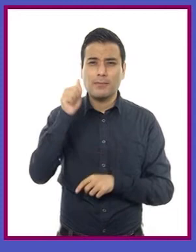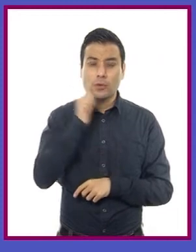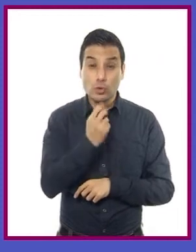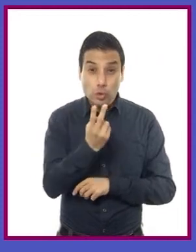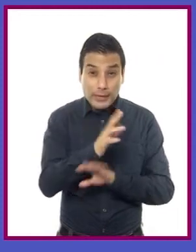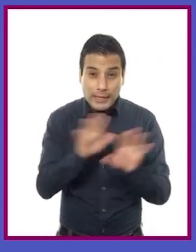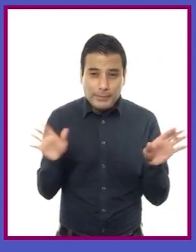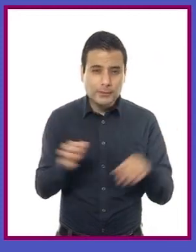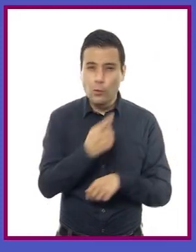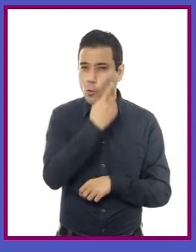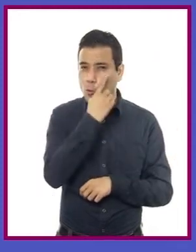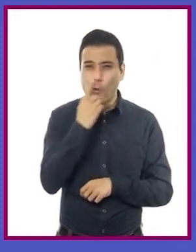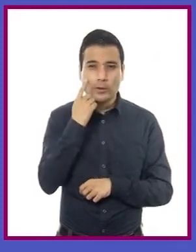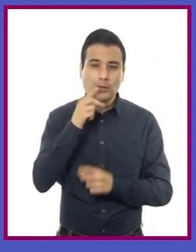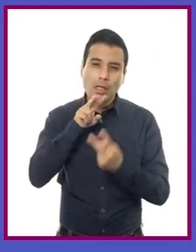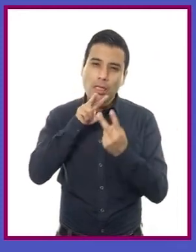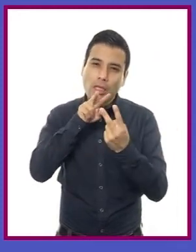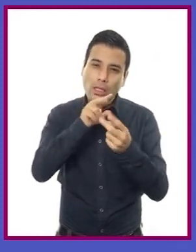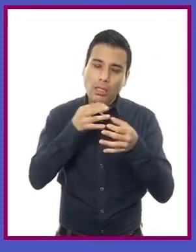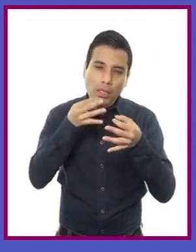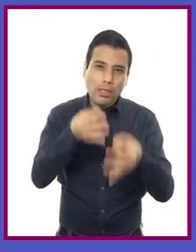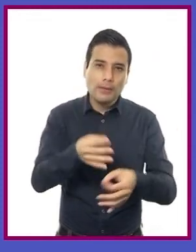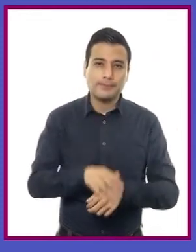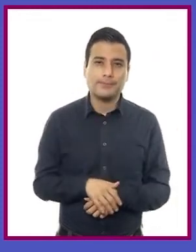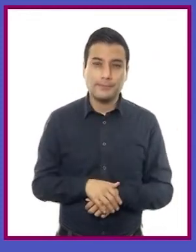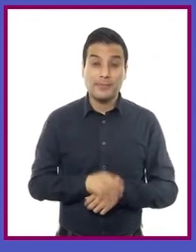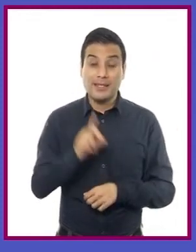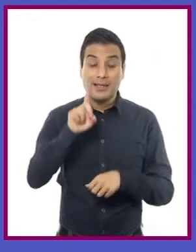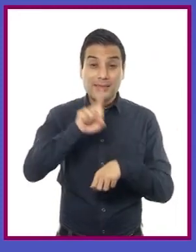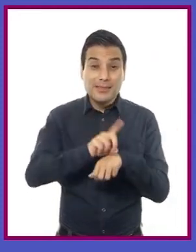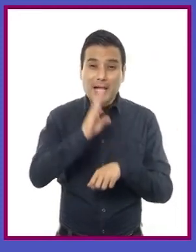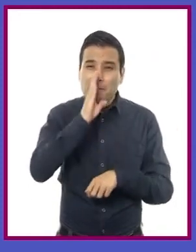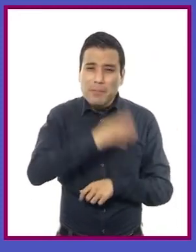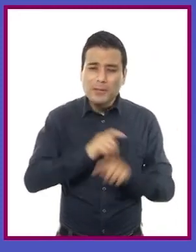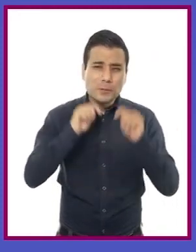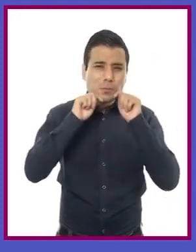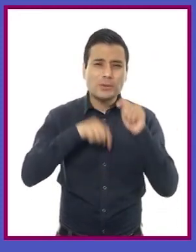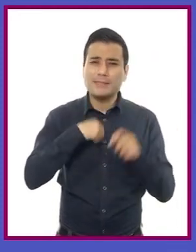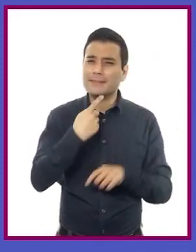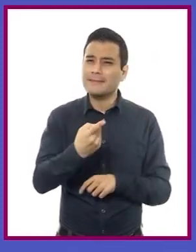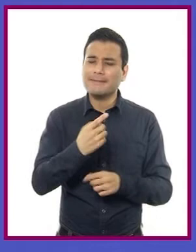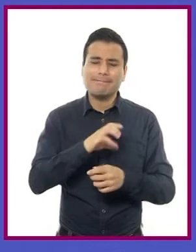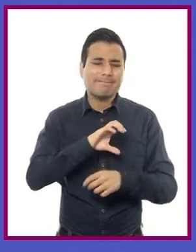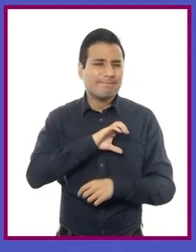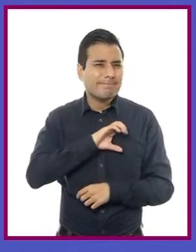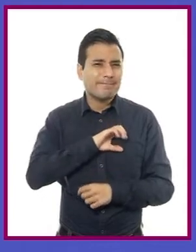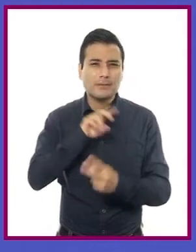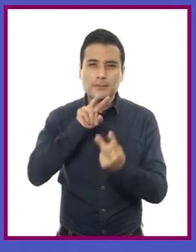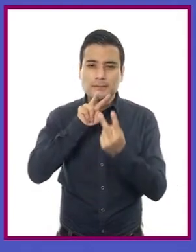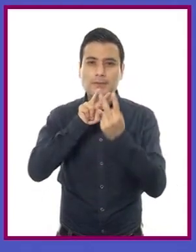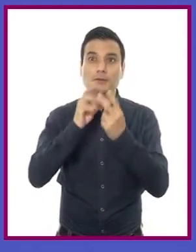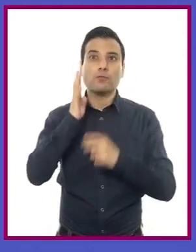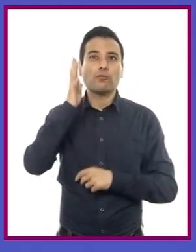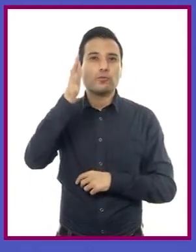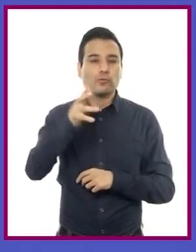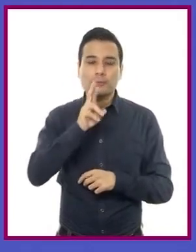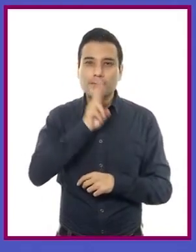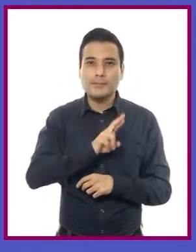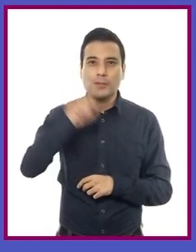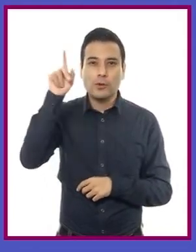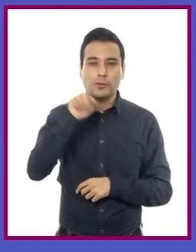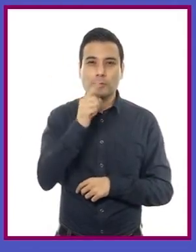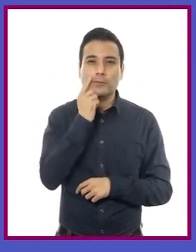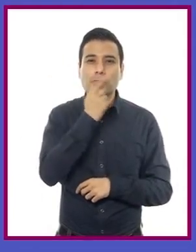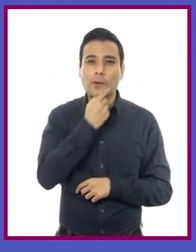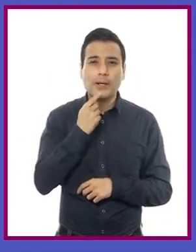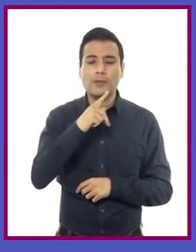Tus ojos son mi conjuro. Contra la mala jornada te quiero por tu mirada, que mira y siembra futuro. Tu boca, que es tuya